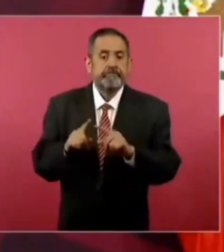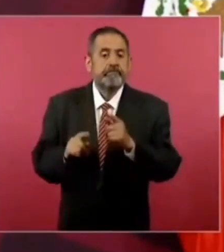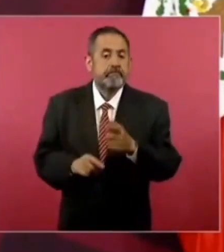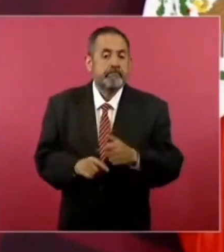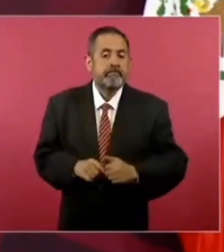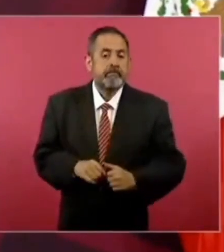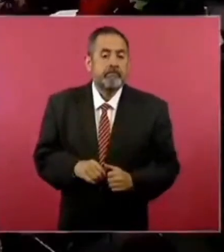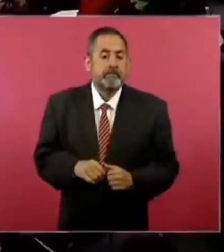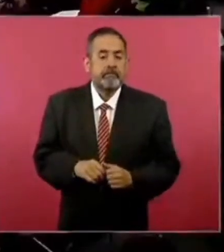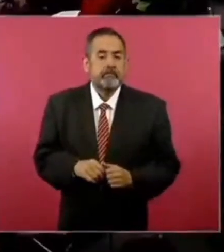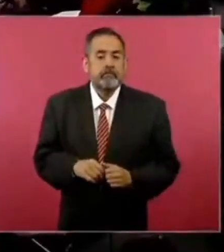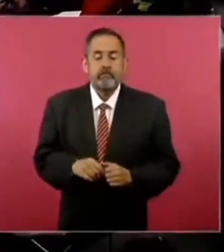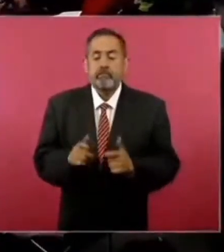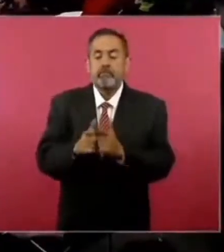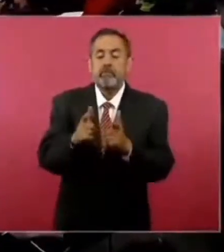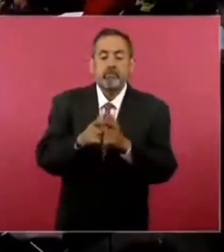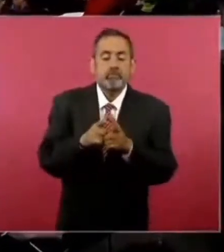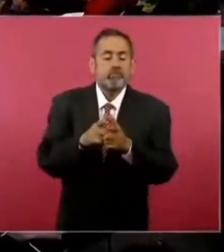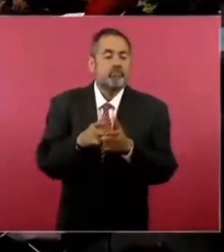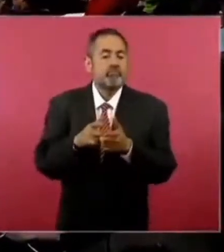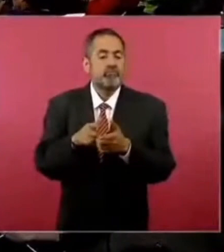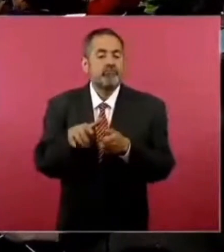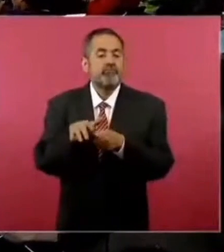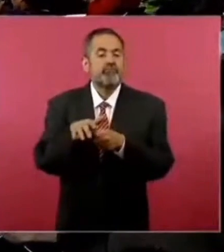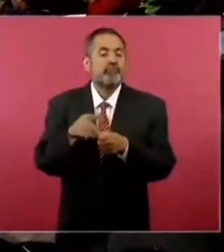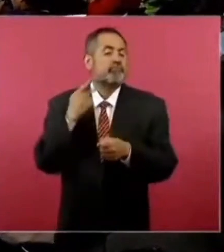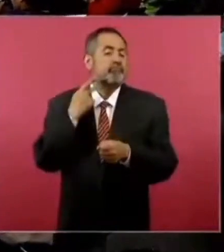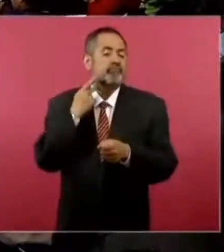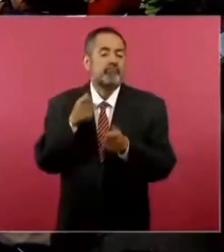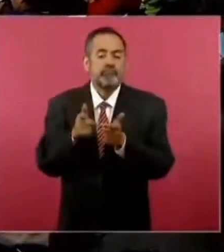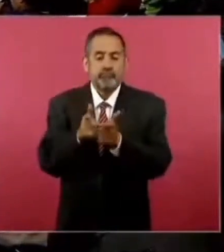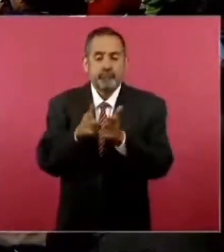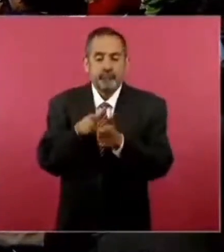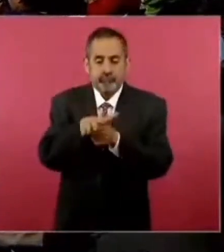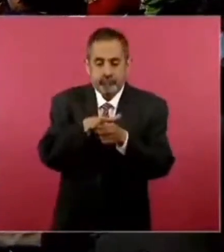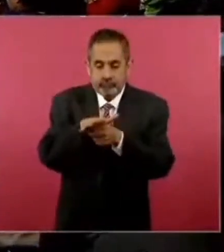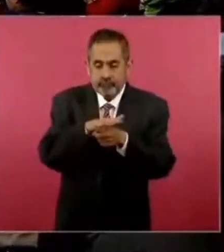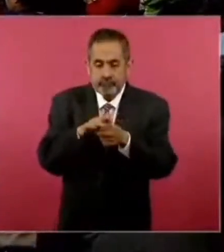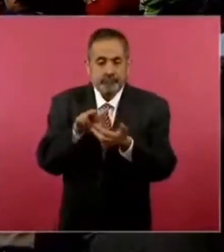es que los partidos regionales